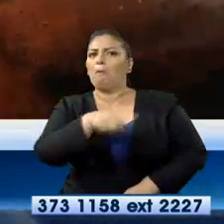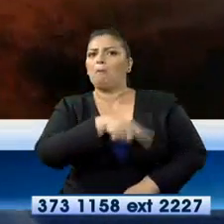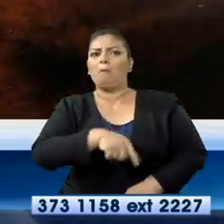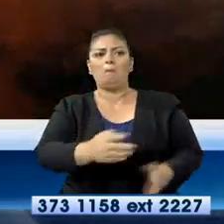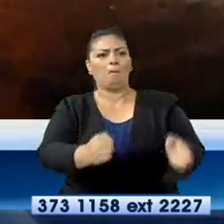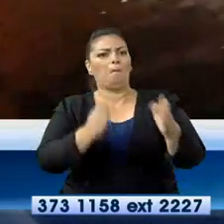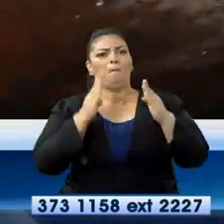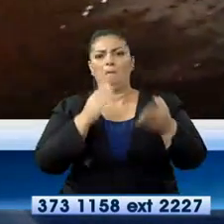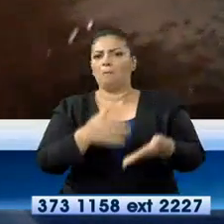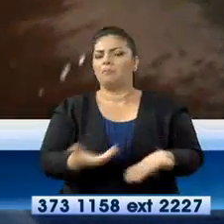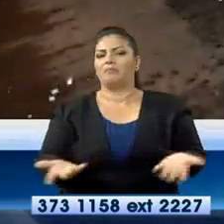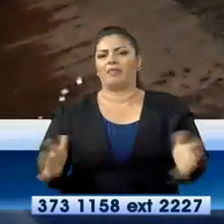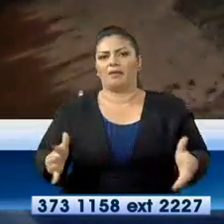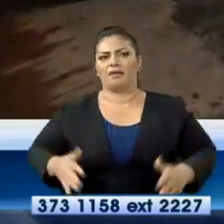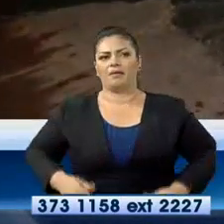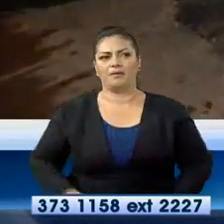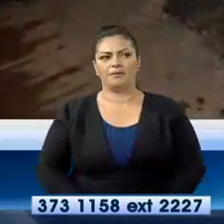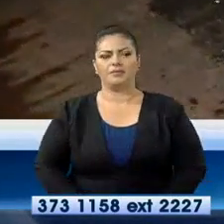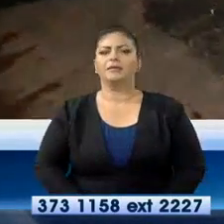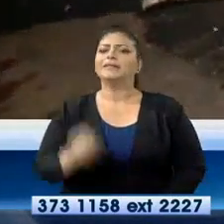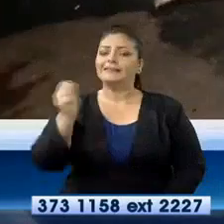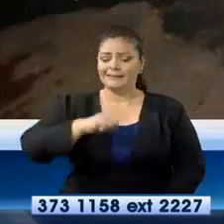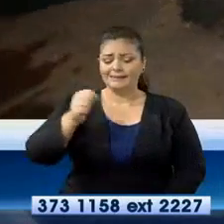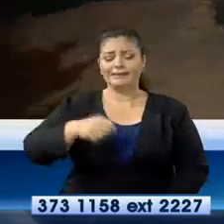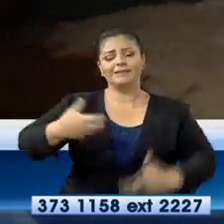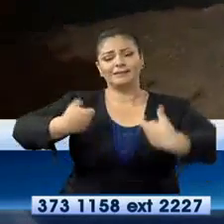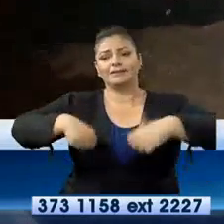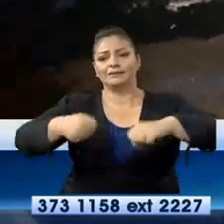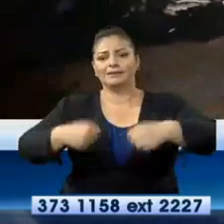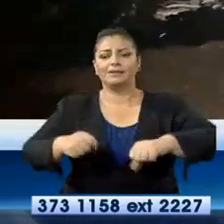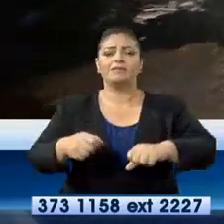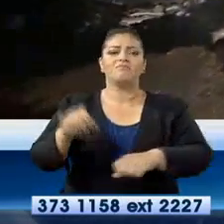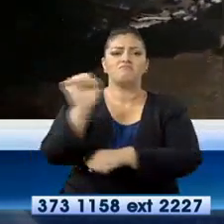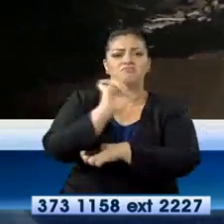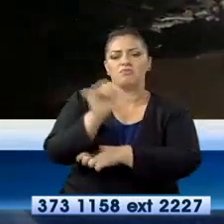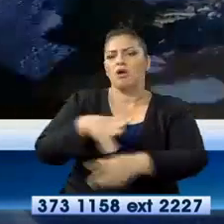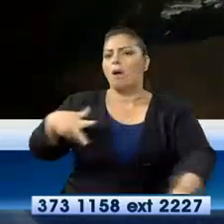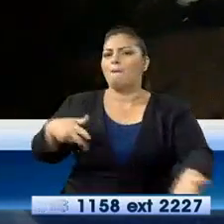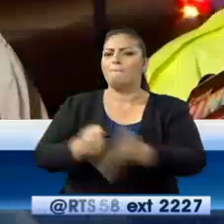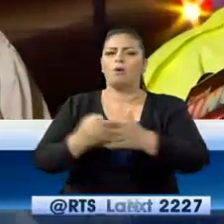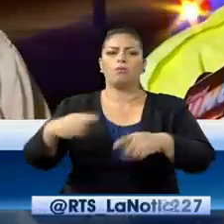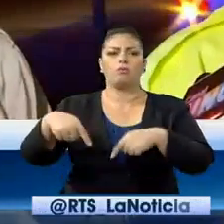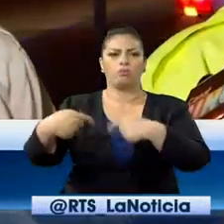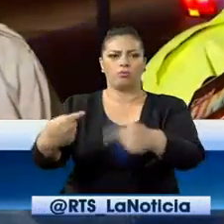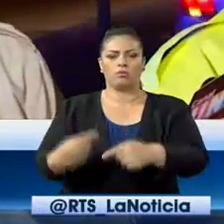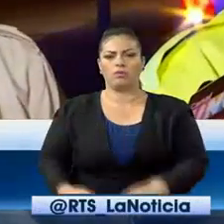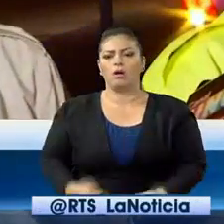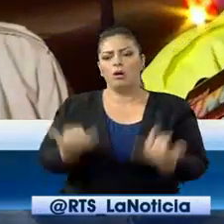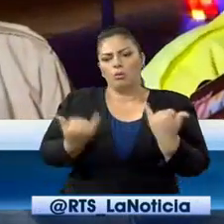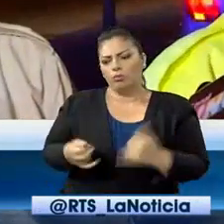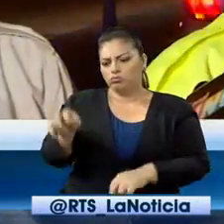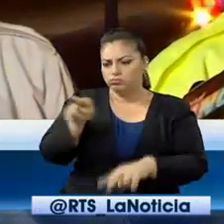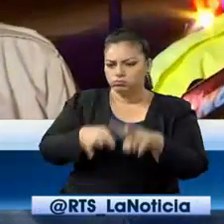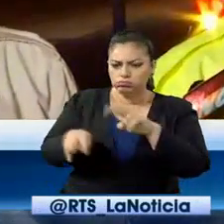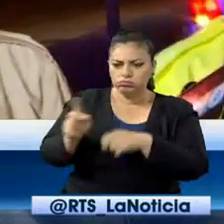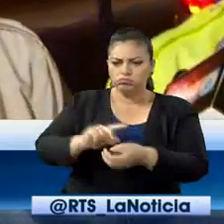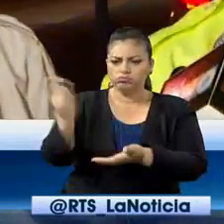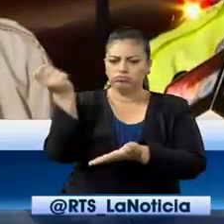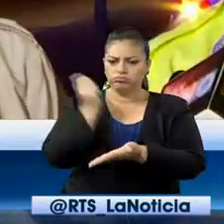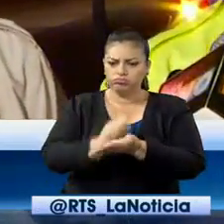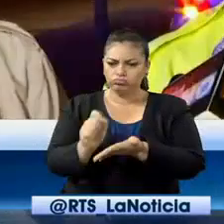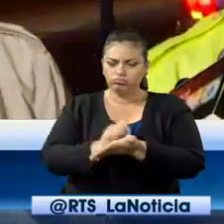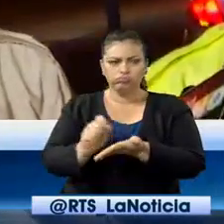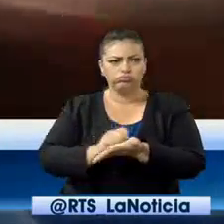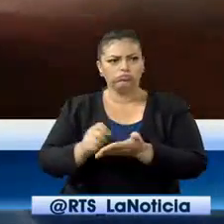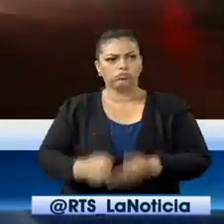ya repetitivos accidentes en el mismo lugar. Entonces se hace un informe para que verifique eso ya, la parte de